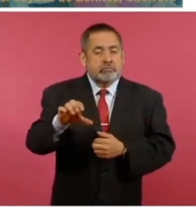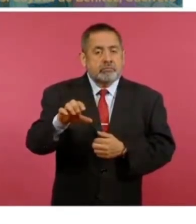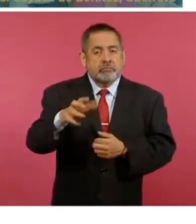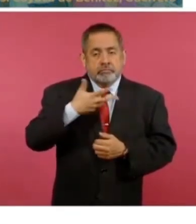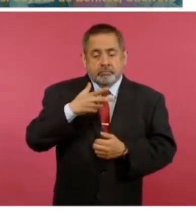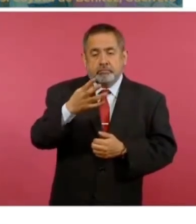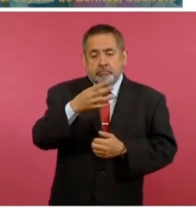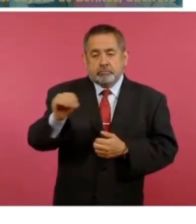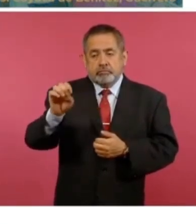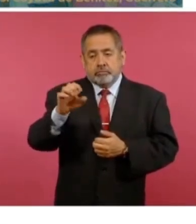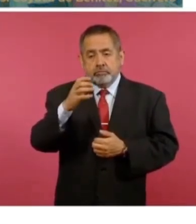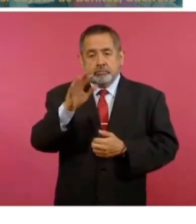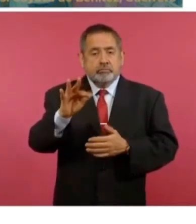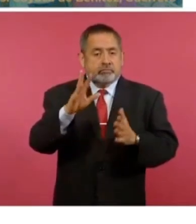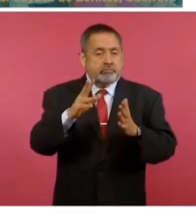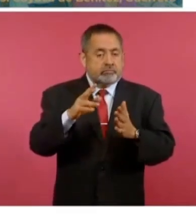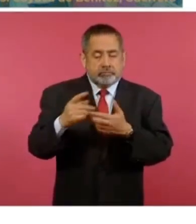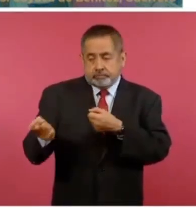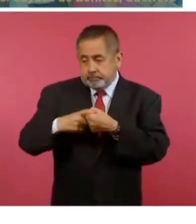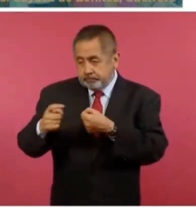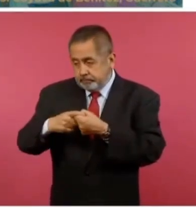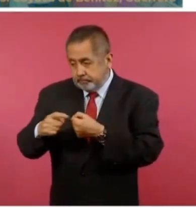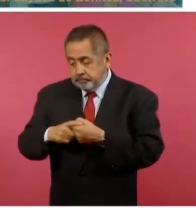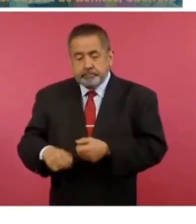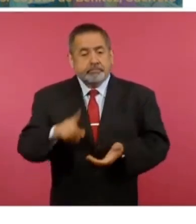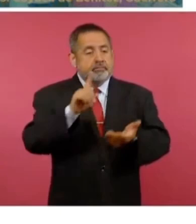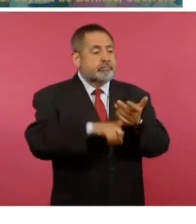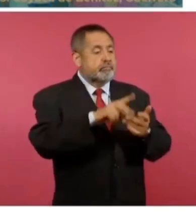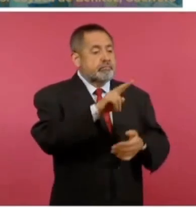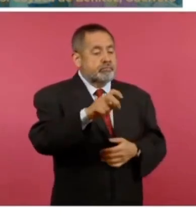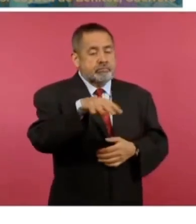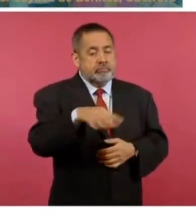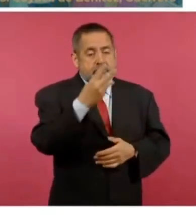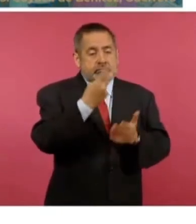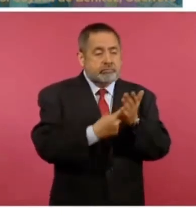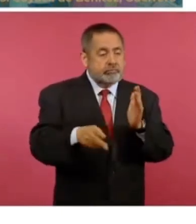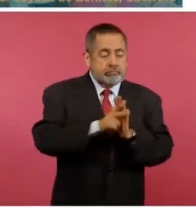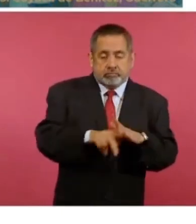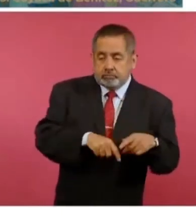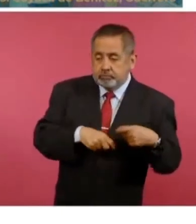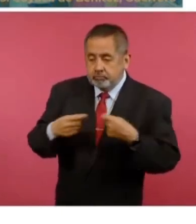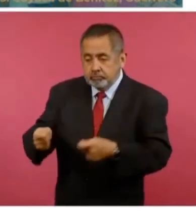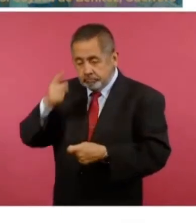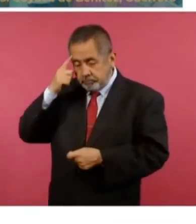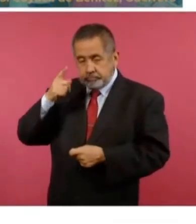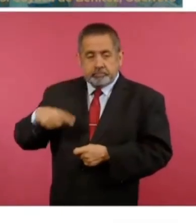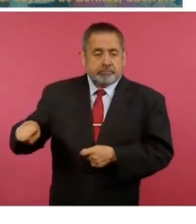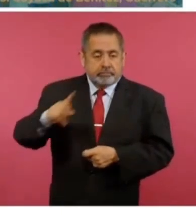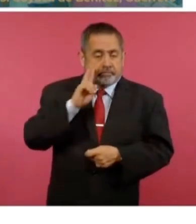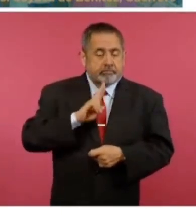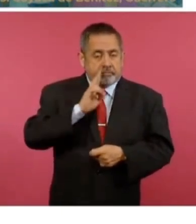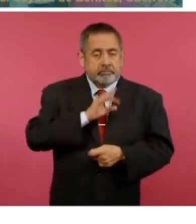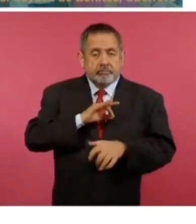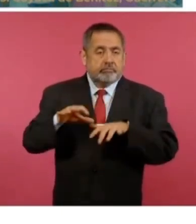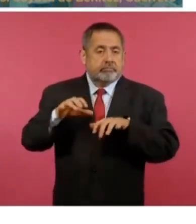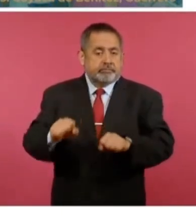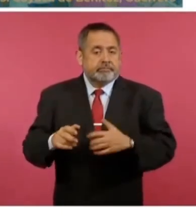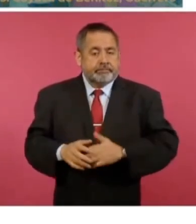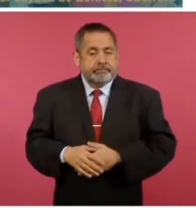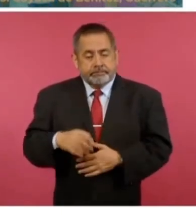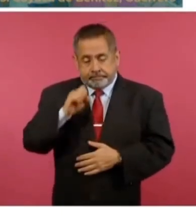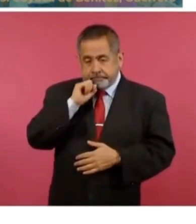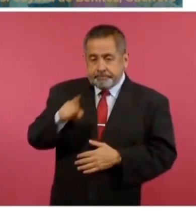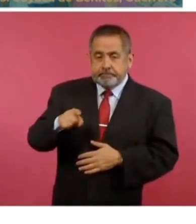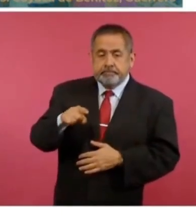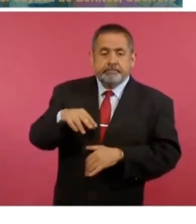tenemos 940 registros de las 1,214 vacantes de médicos generales de Guerrero, y en el